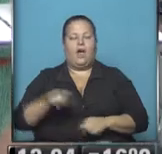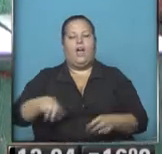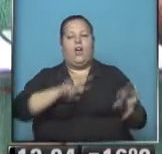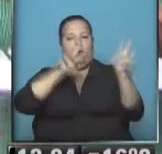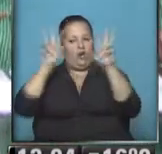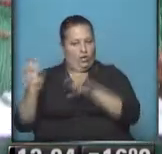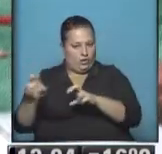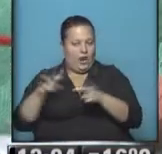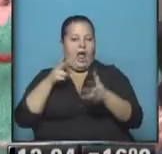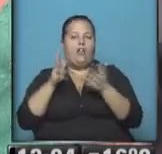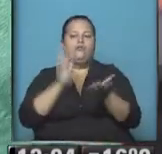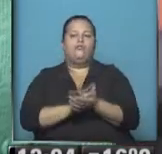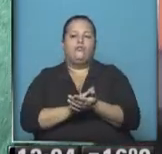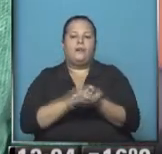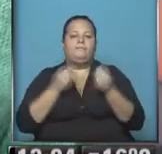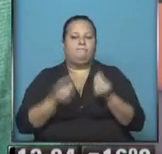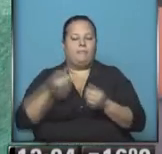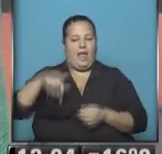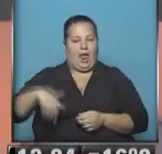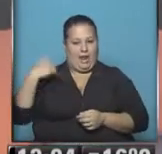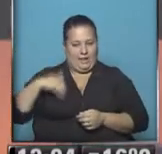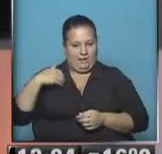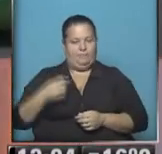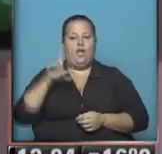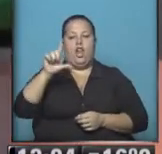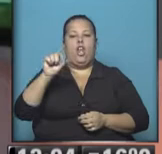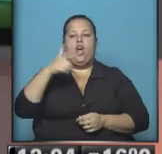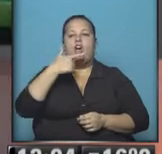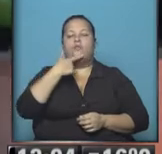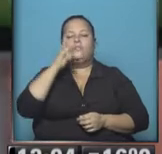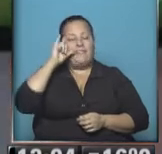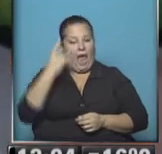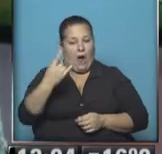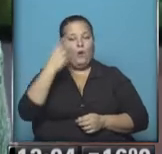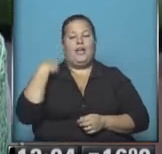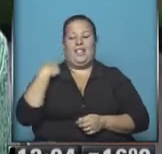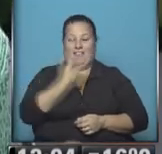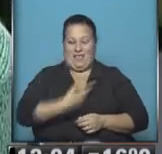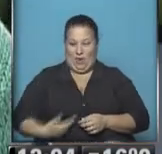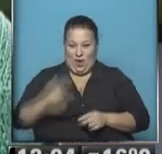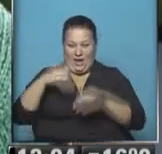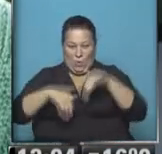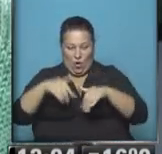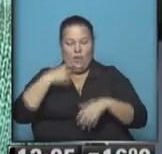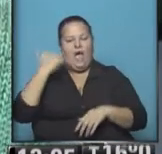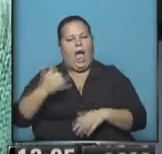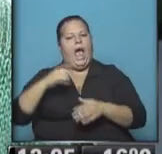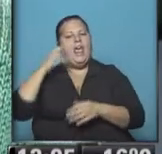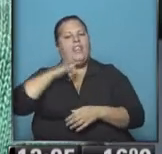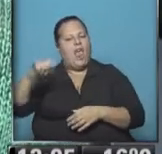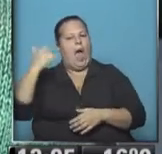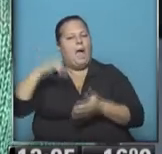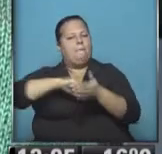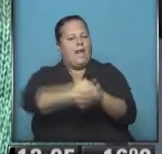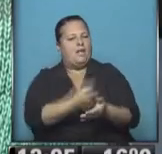Vamos ahora de tema y hablamos de lo que está ocurriendo en nuestro país porque Martín Lustó, el candidato a jefe de gobierno porteño por ECO, denunció presiones para bajarse